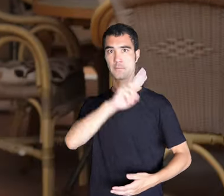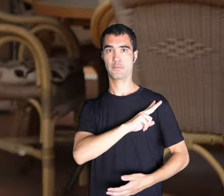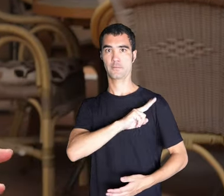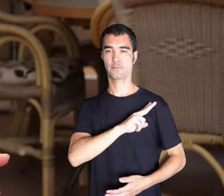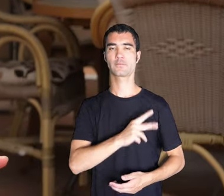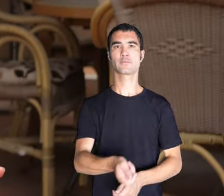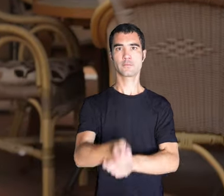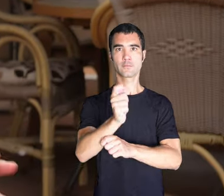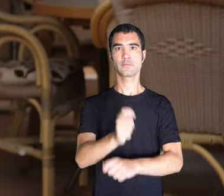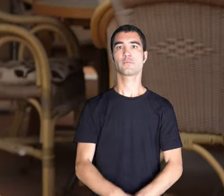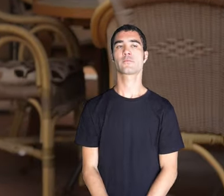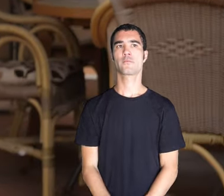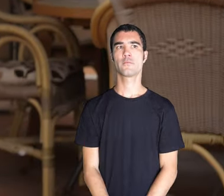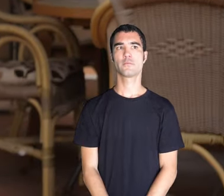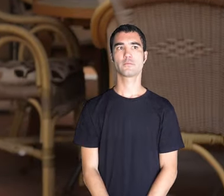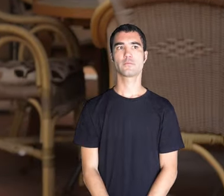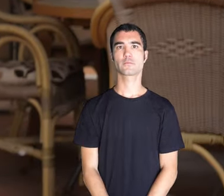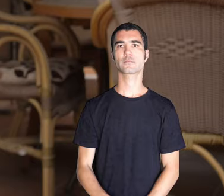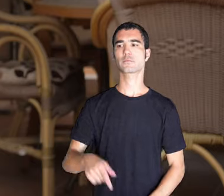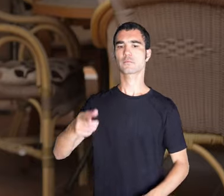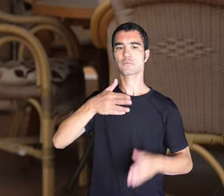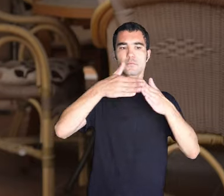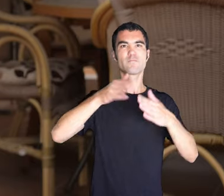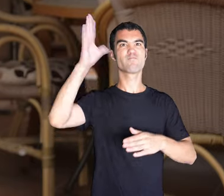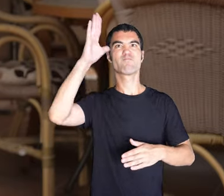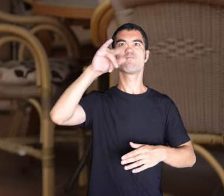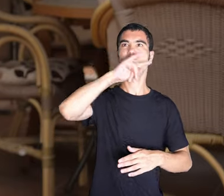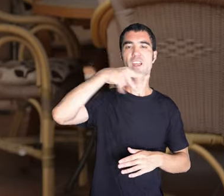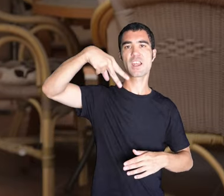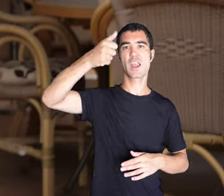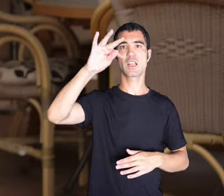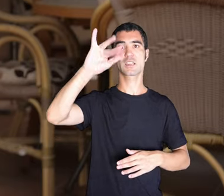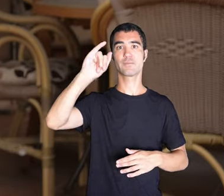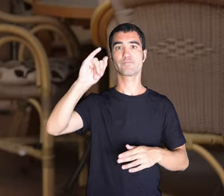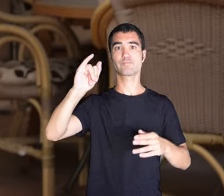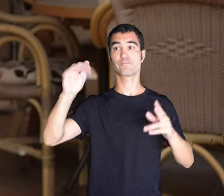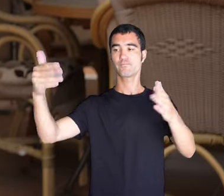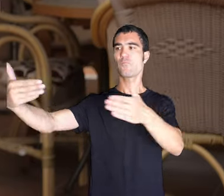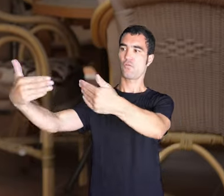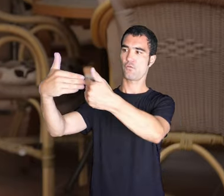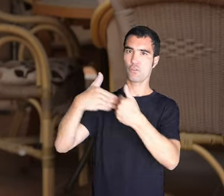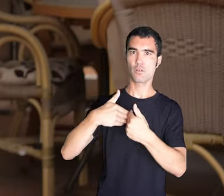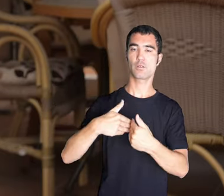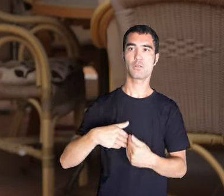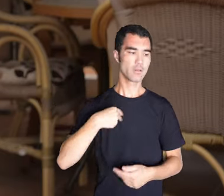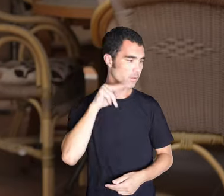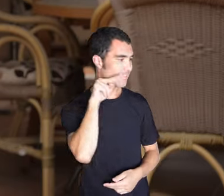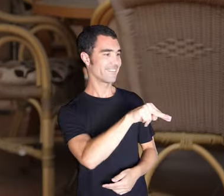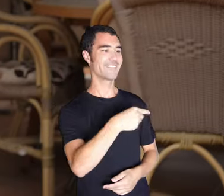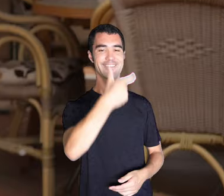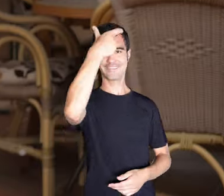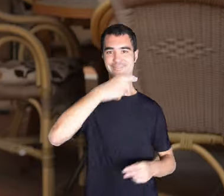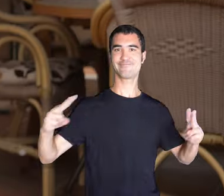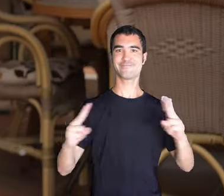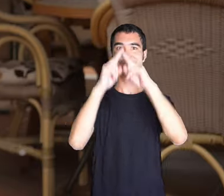Por casualidad, había mal tiempo y la Nati había tenido que volver. Me encontró en la calle cuando yo había avisado que